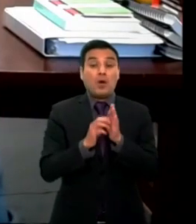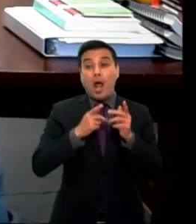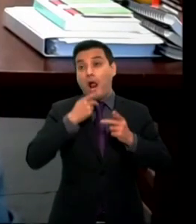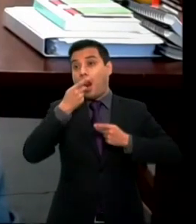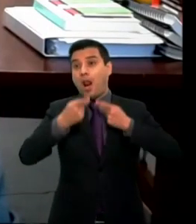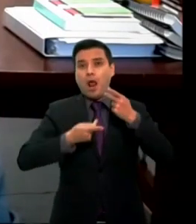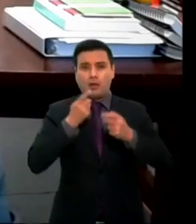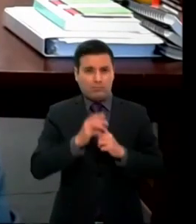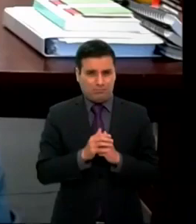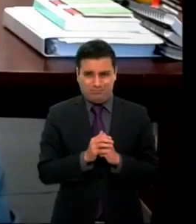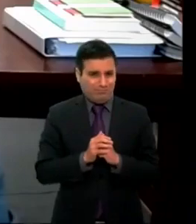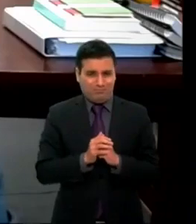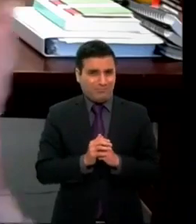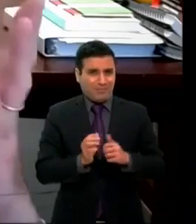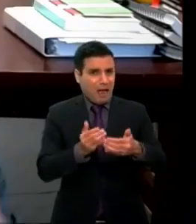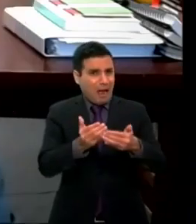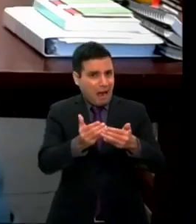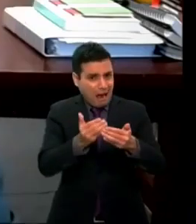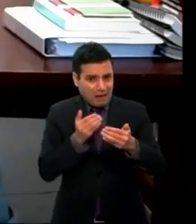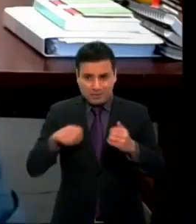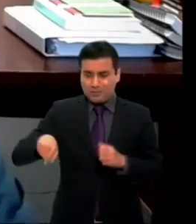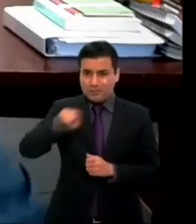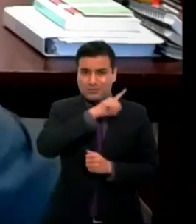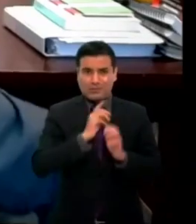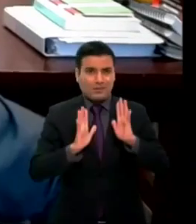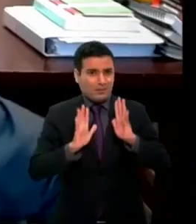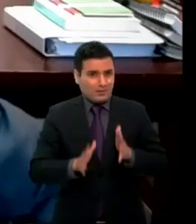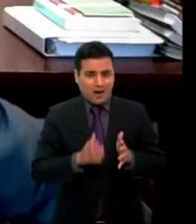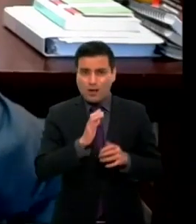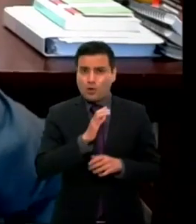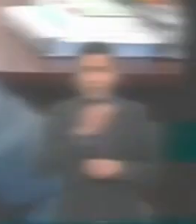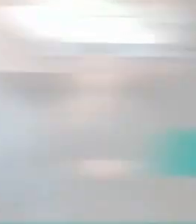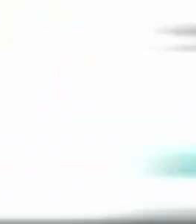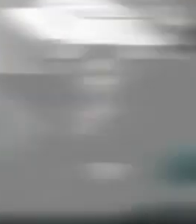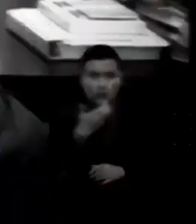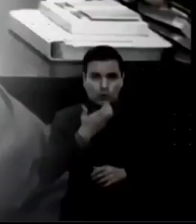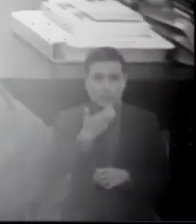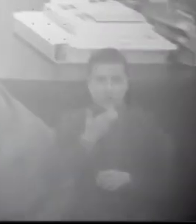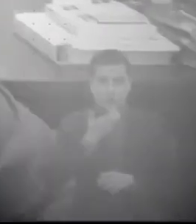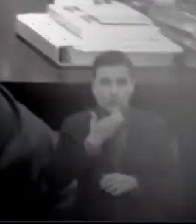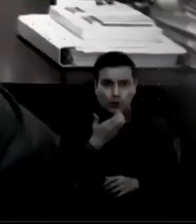gubernamental y antes de que incluso se estableciera en la propia noche.